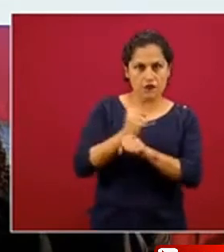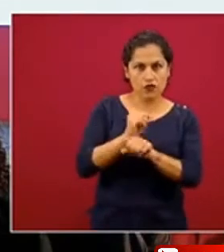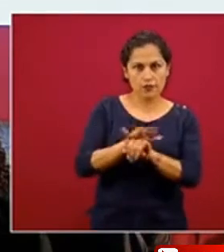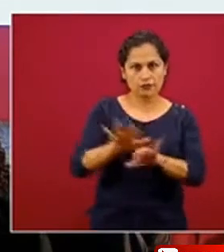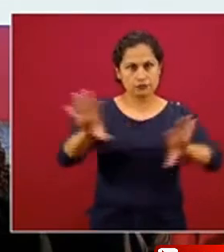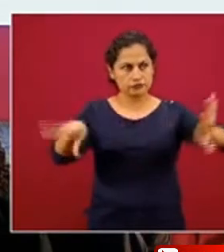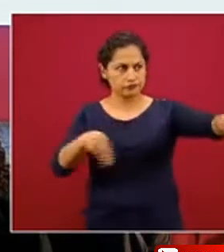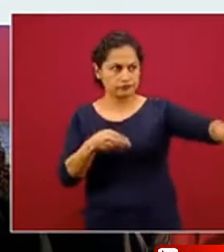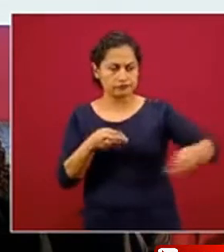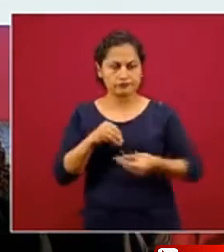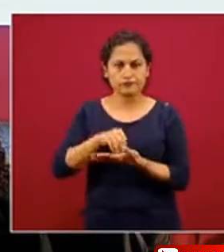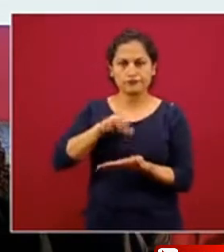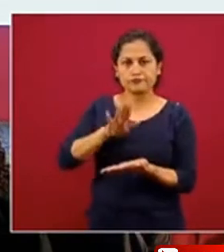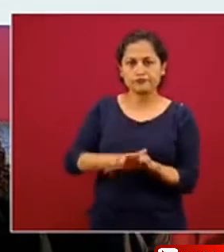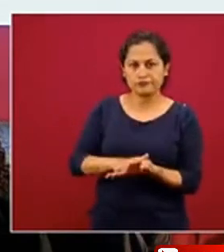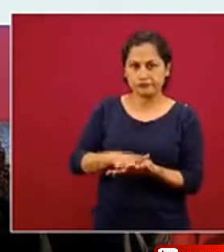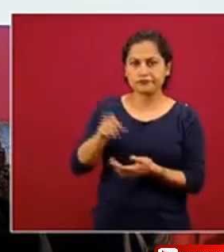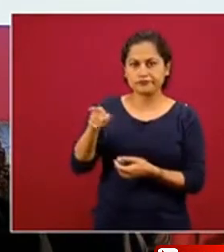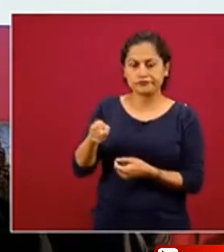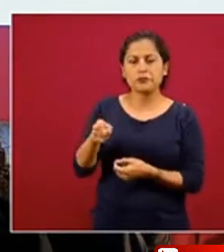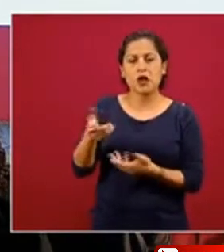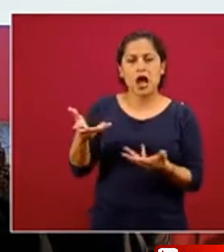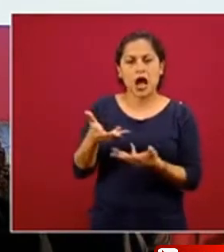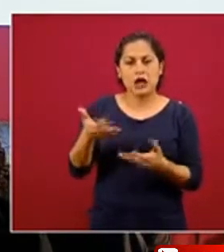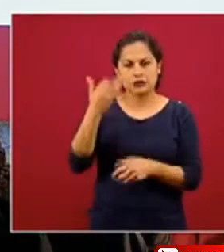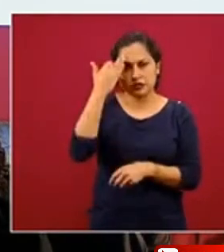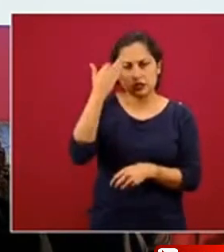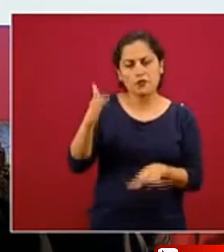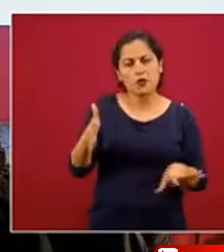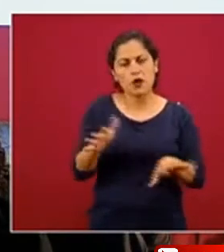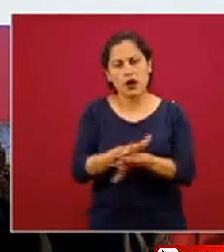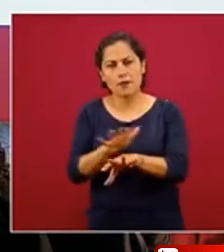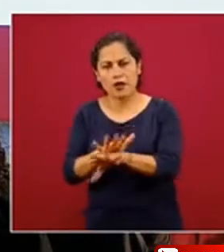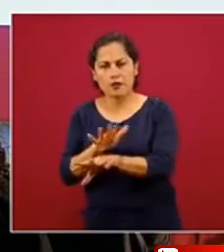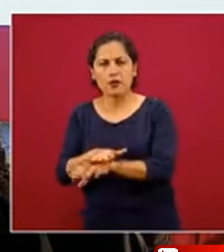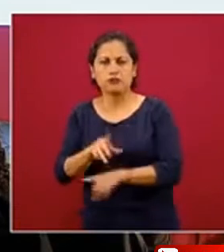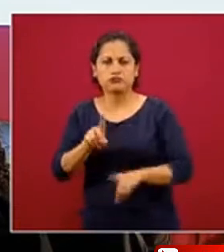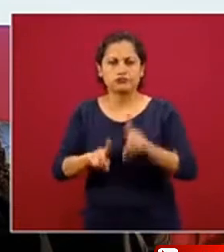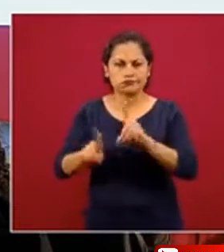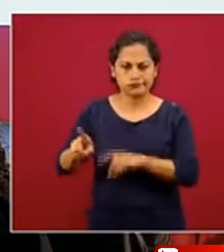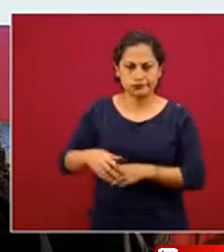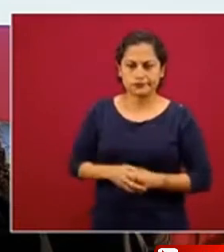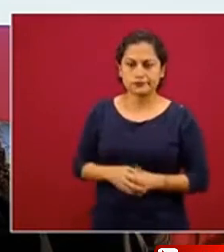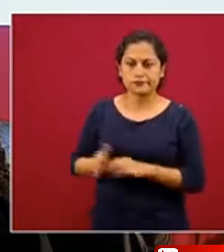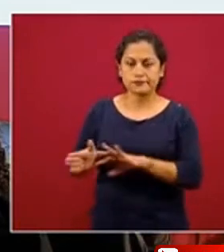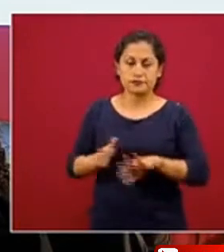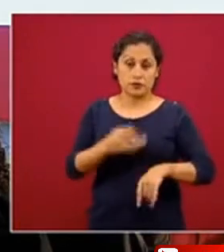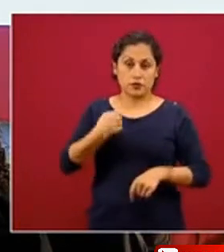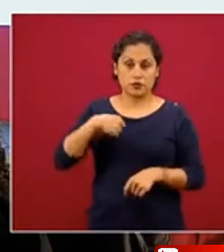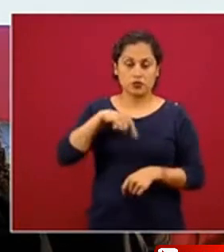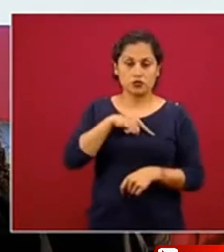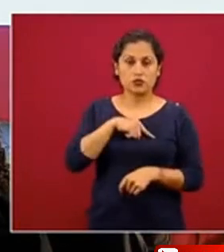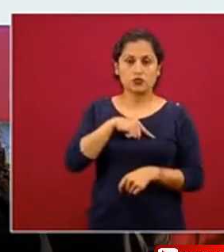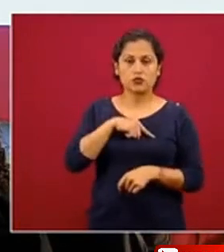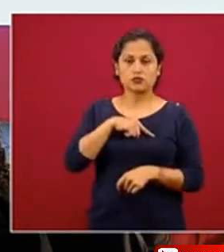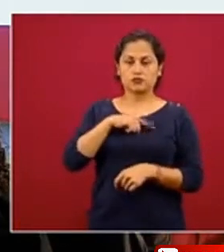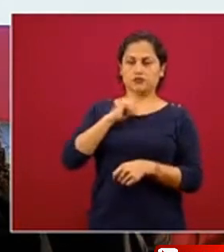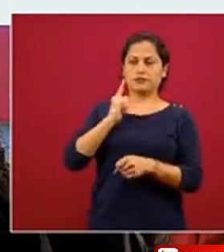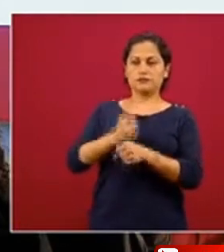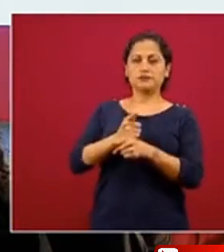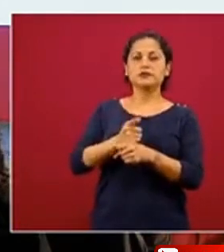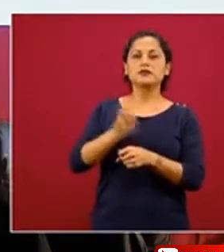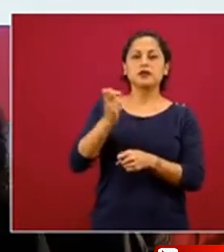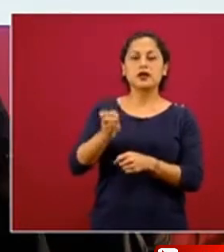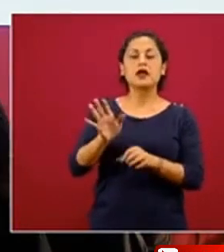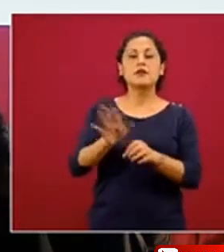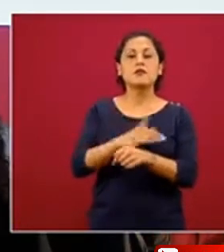y que verifican en intervalos regulares. Lo que tenemos para punto de comparación, porque parece que ha sido una